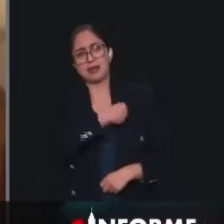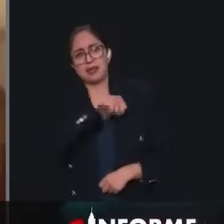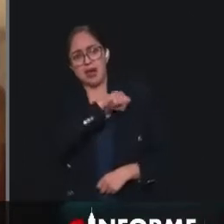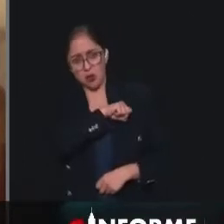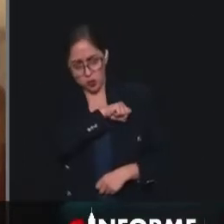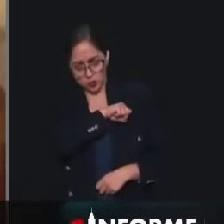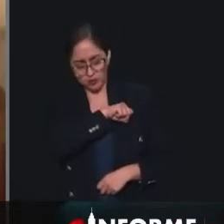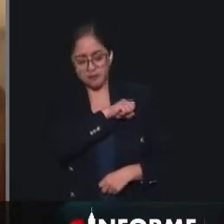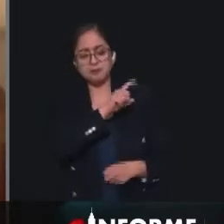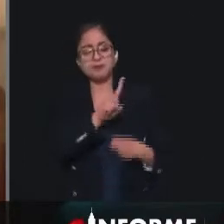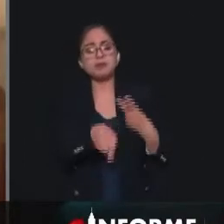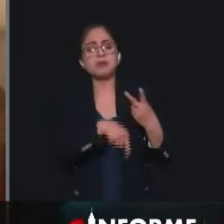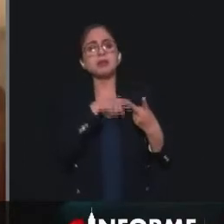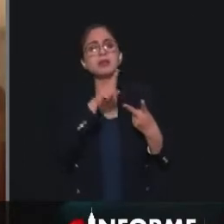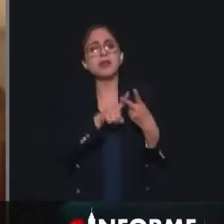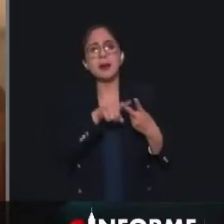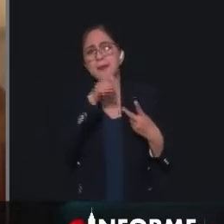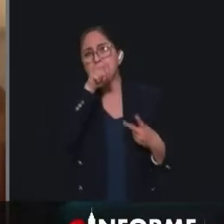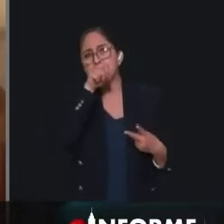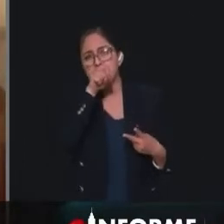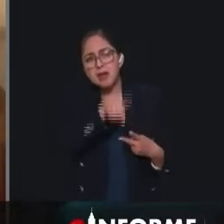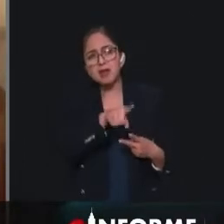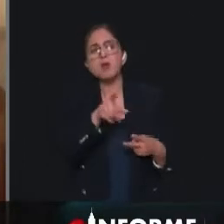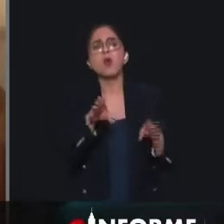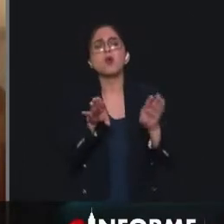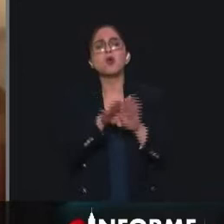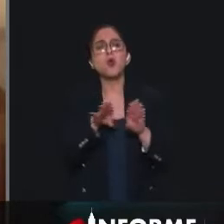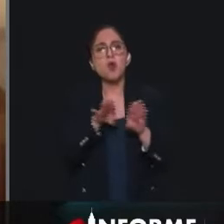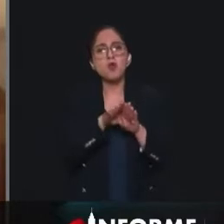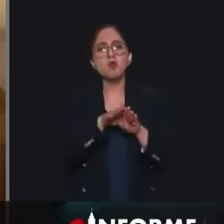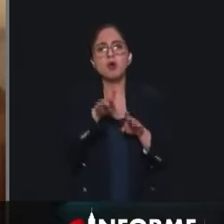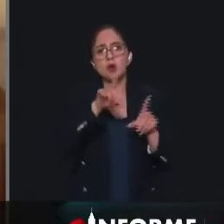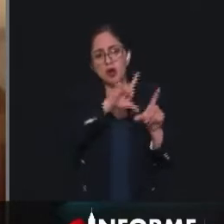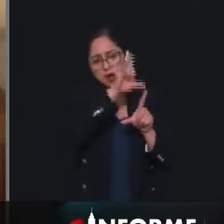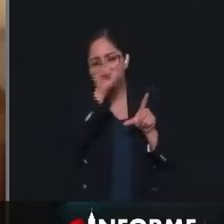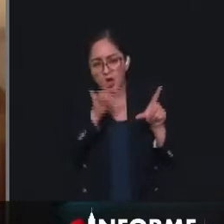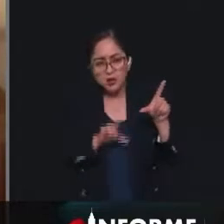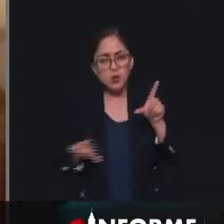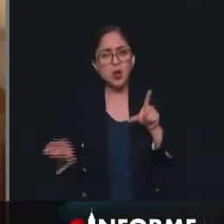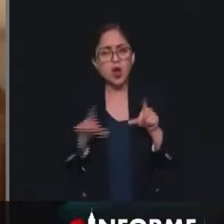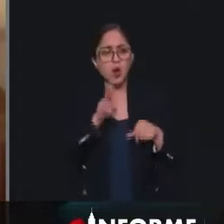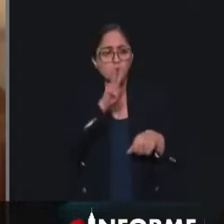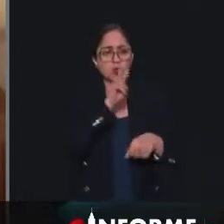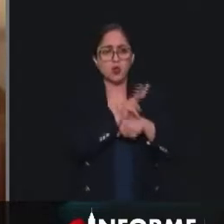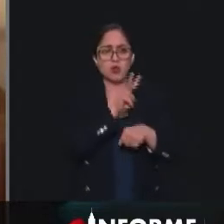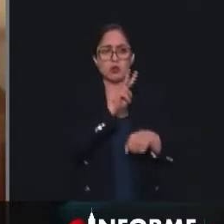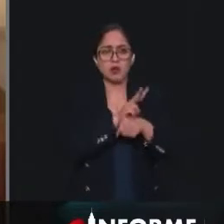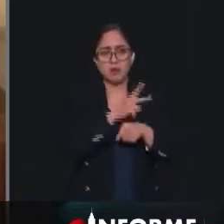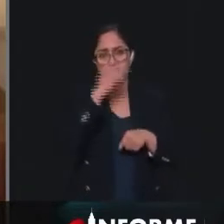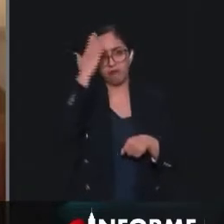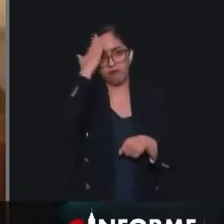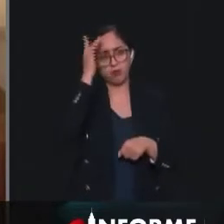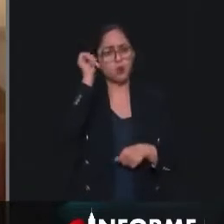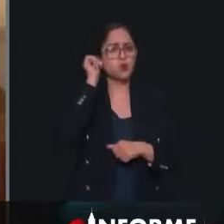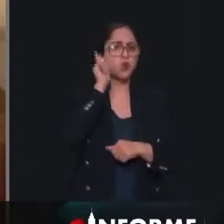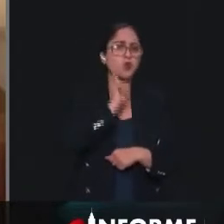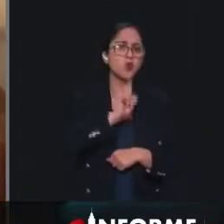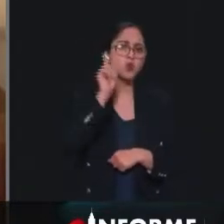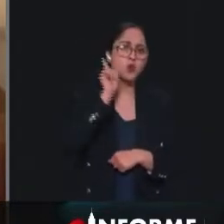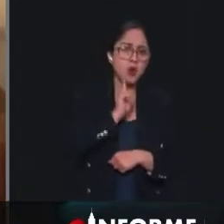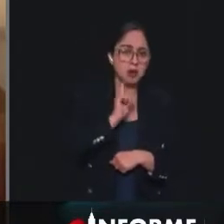segundo, pienso siempre en el Sistema Nacional de Cuidados que está proponiendo InMujeres. O sea, a mí me parece que ese es uno de los pilares